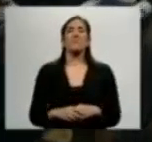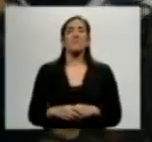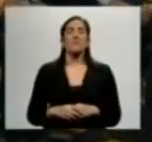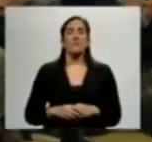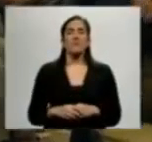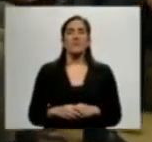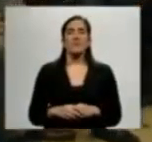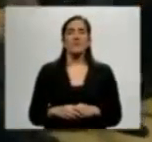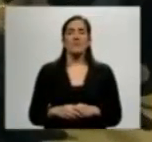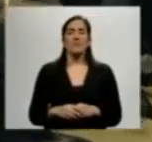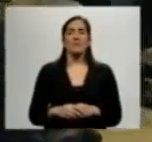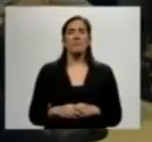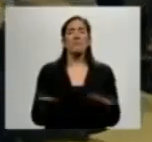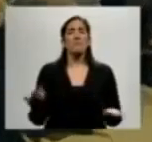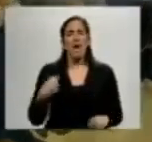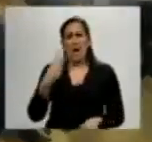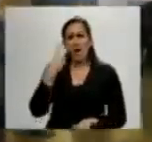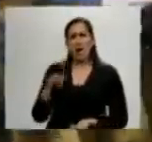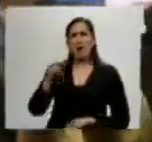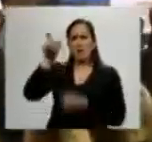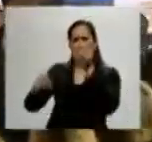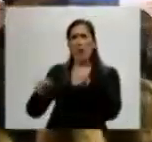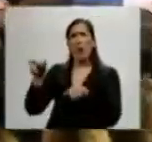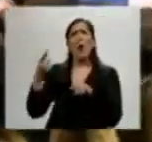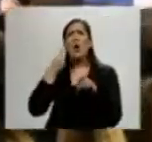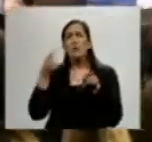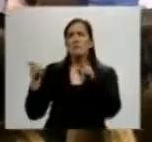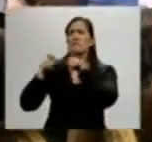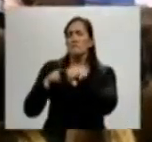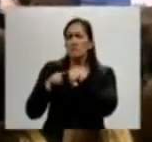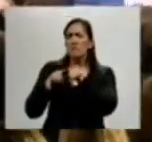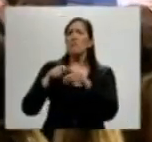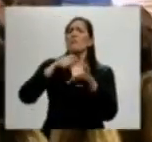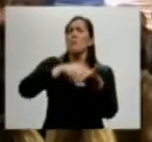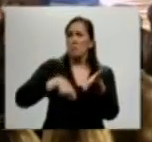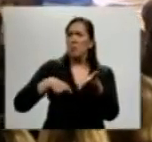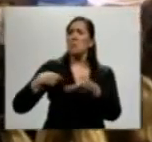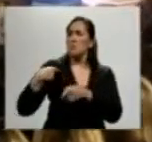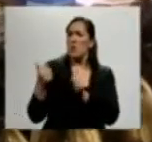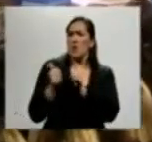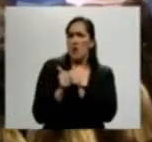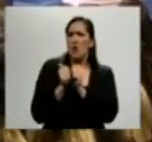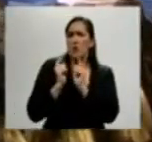Reconocemos la unión convivencial que hoy es una realidad